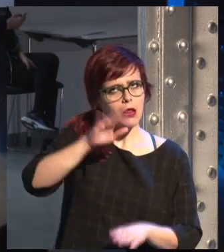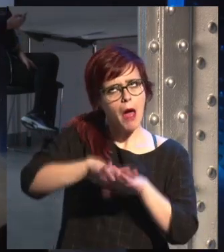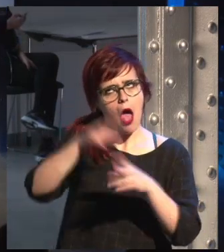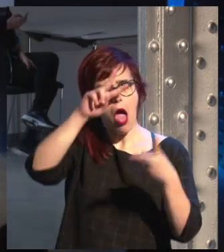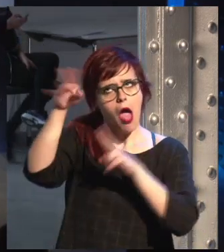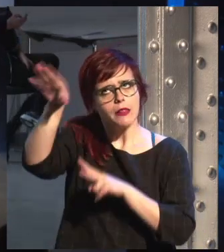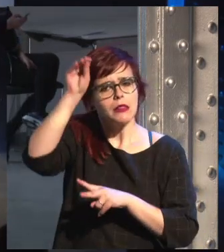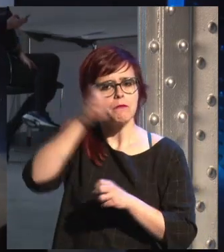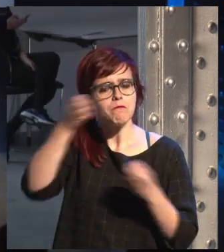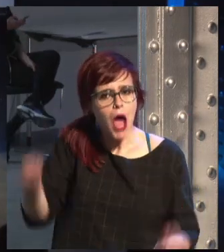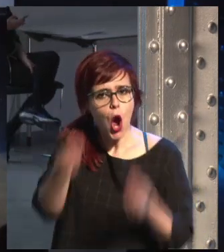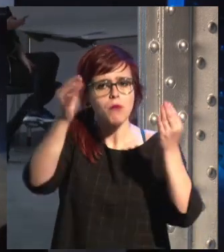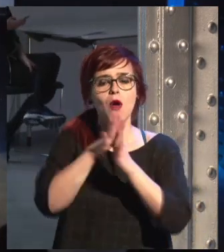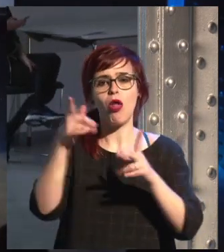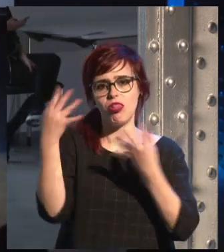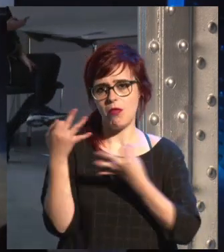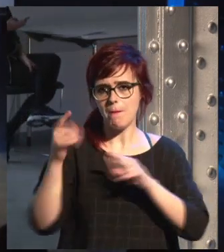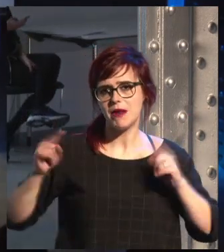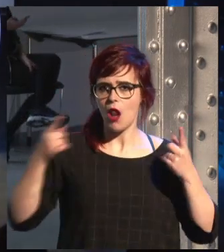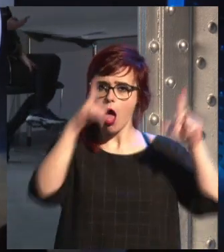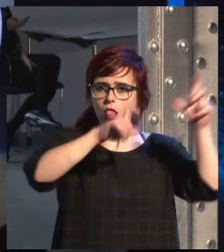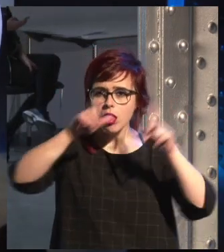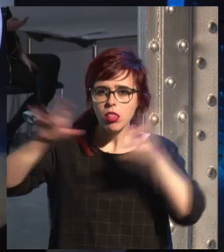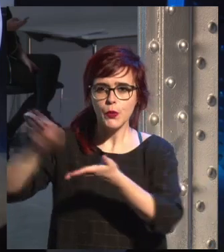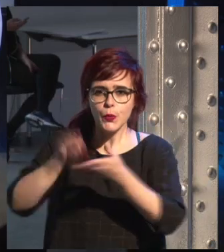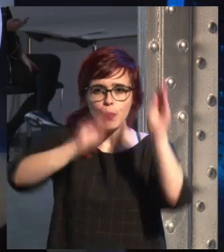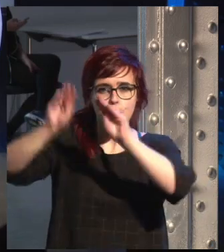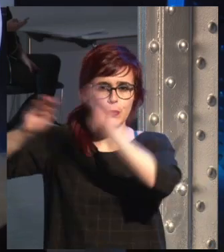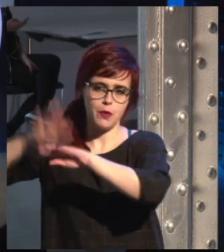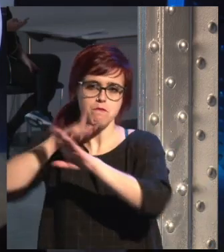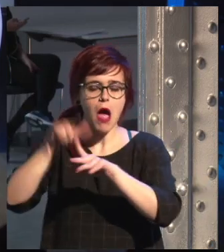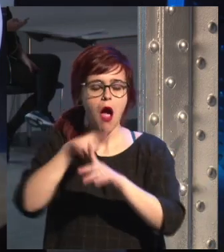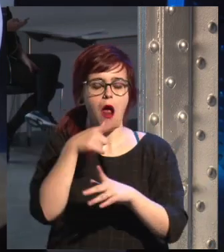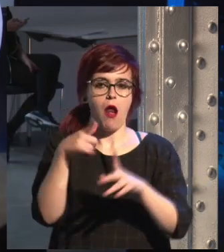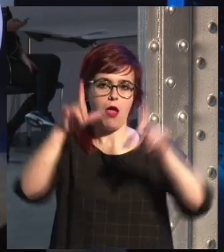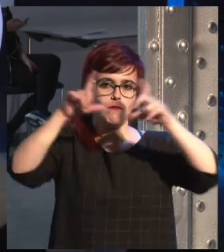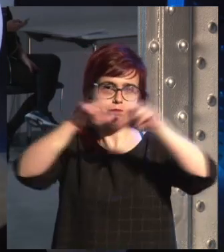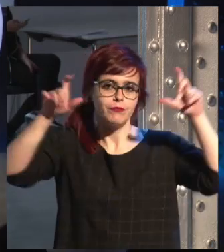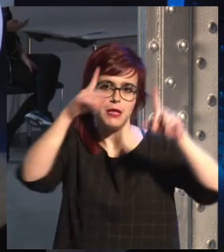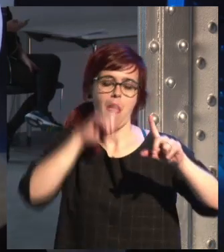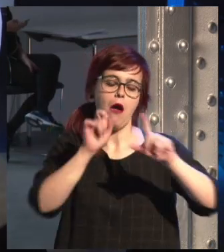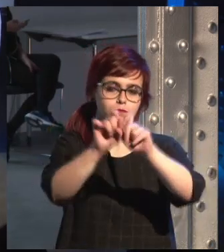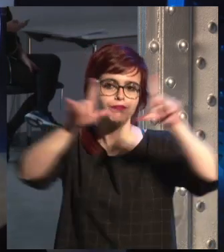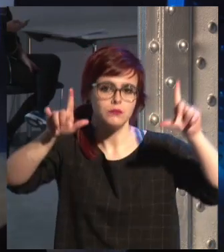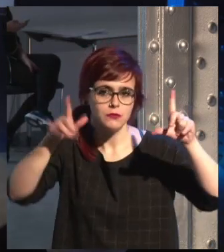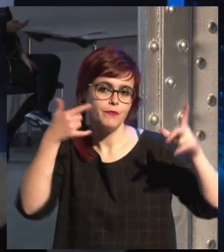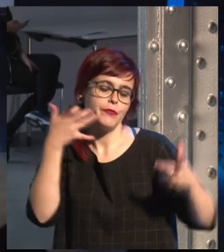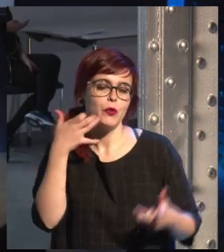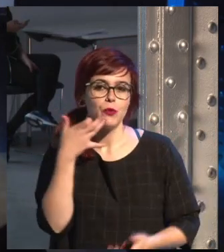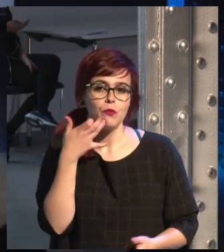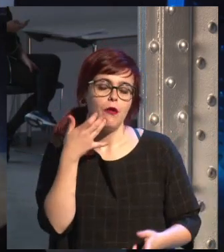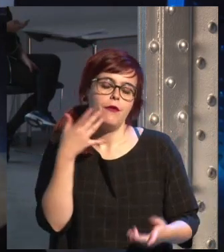hemos reconstruido infográficamente. Y luego, bueno, algunos aspectos negativos. Pues es, por